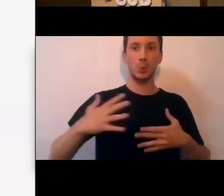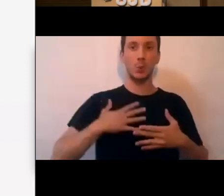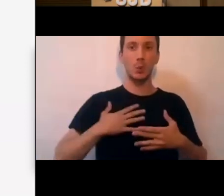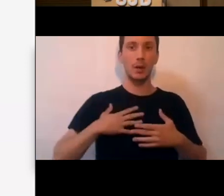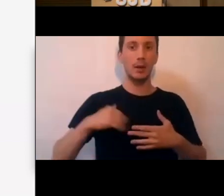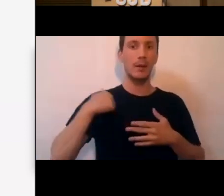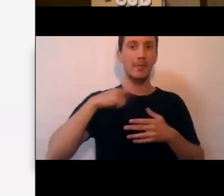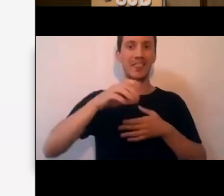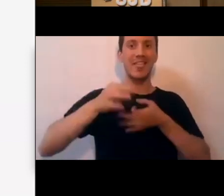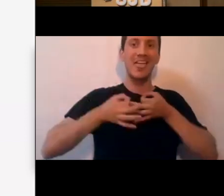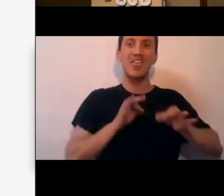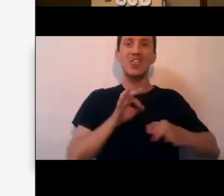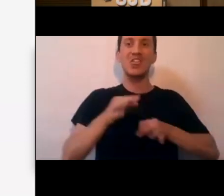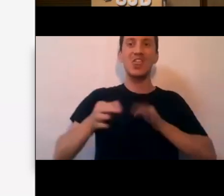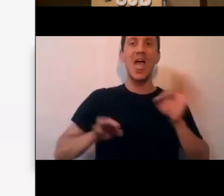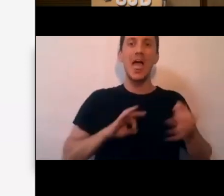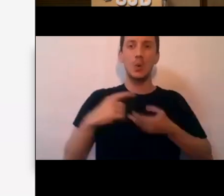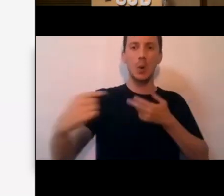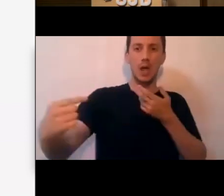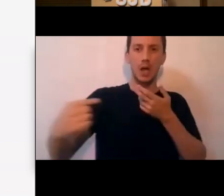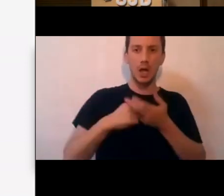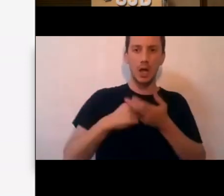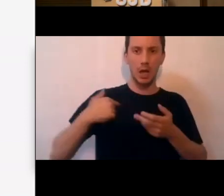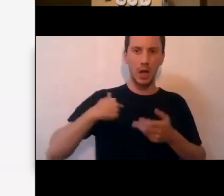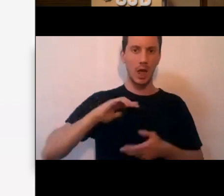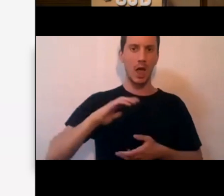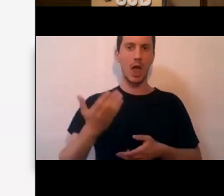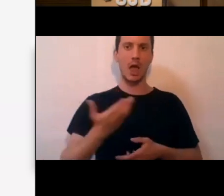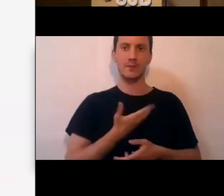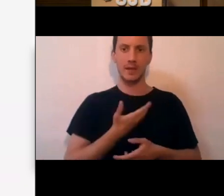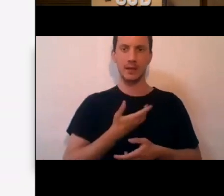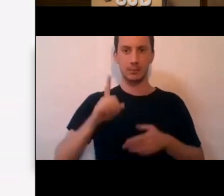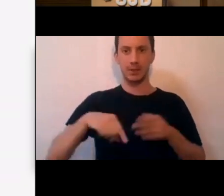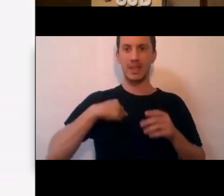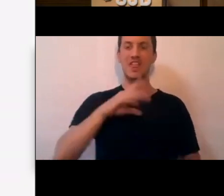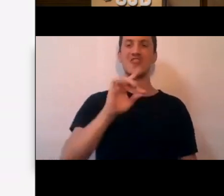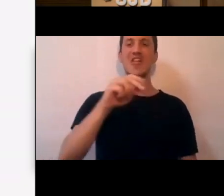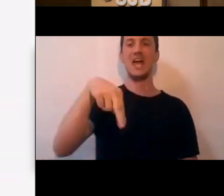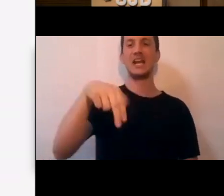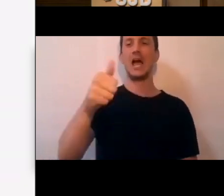la célula, no haga la alteración del DNA.